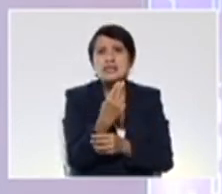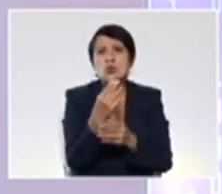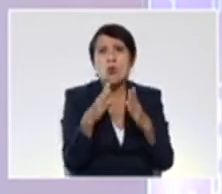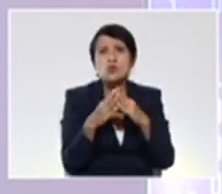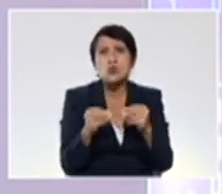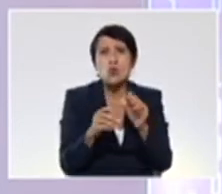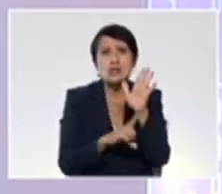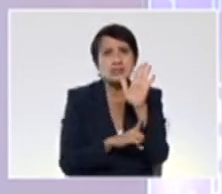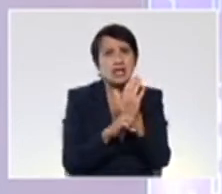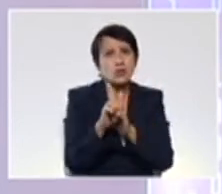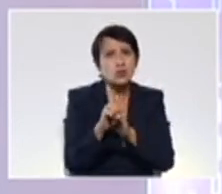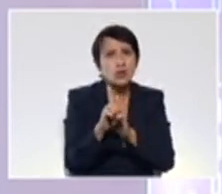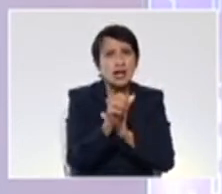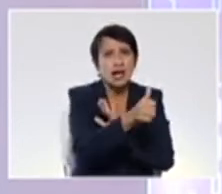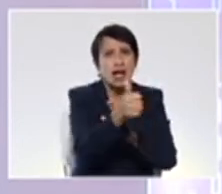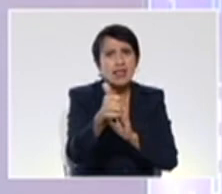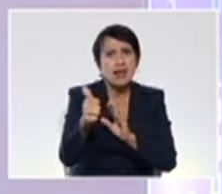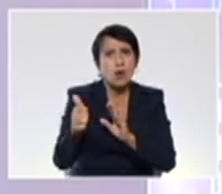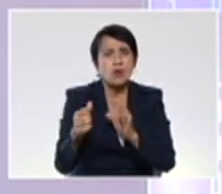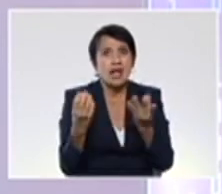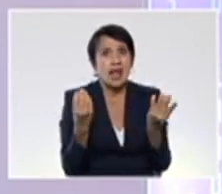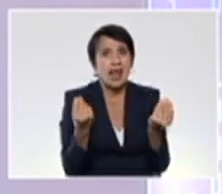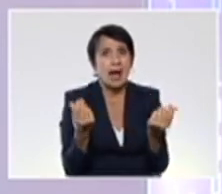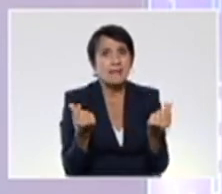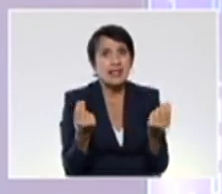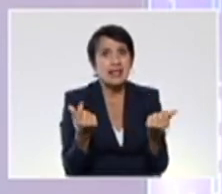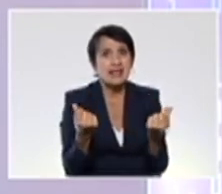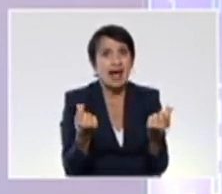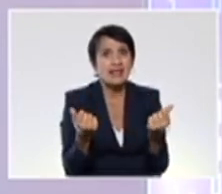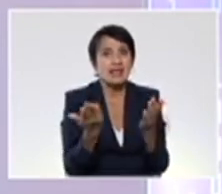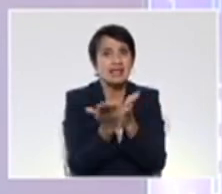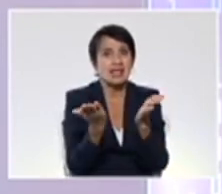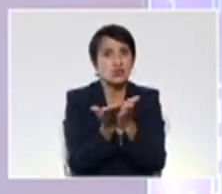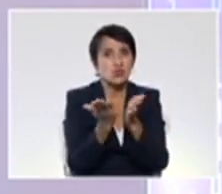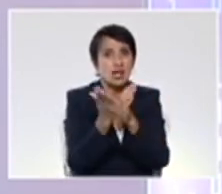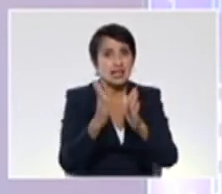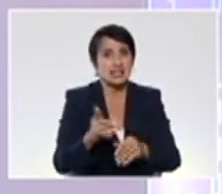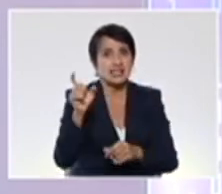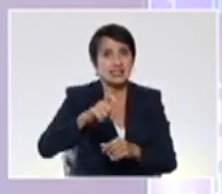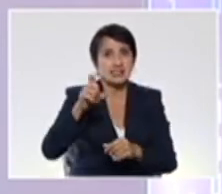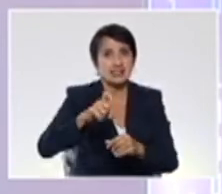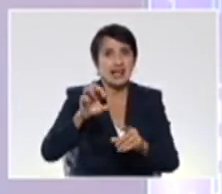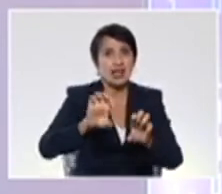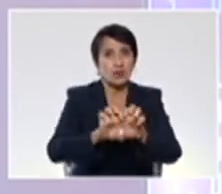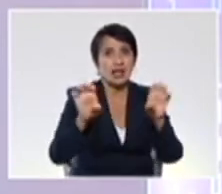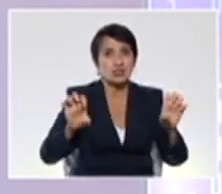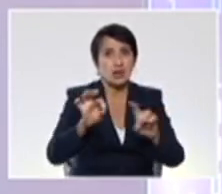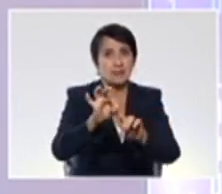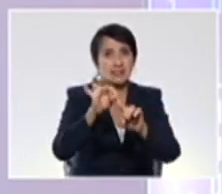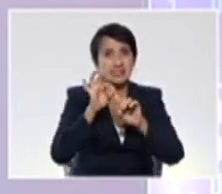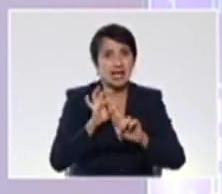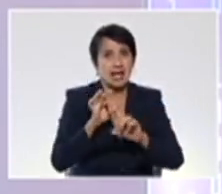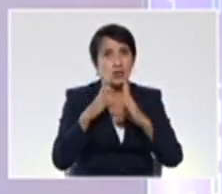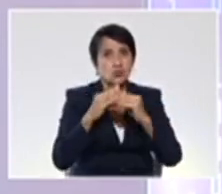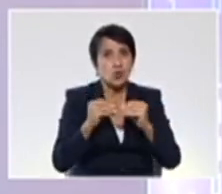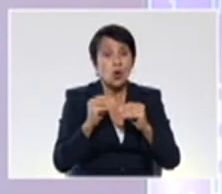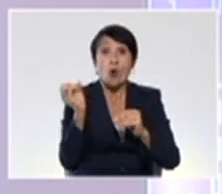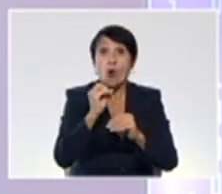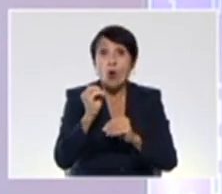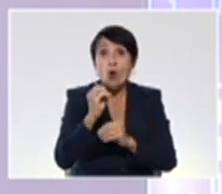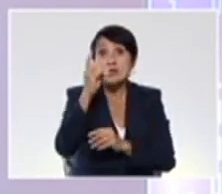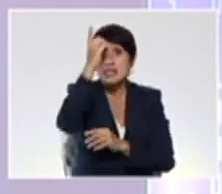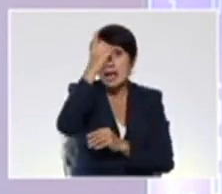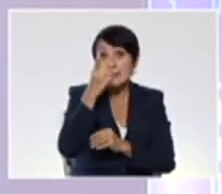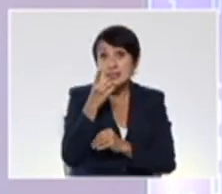estamos desarrollando desde cada una de las habilidades de nuestros estudiantes con necesidades educativas especiales y o